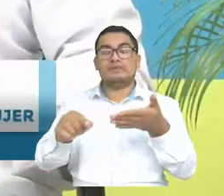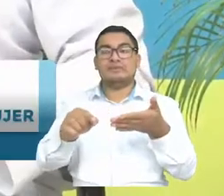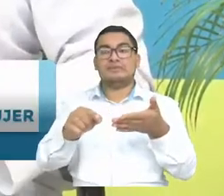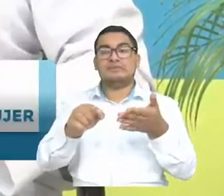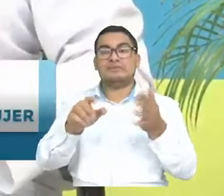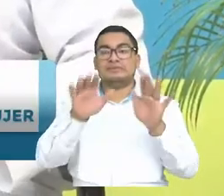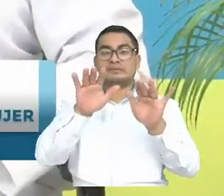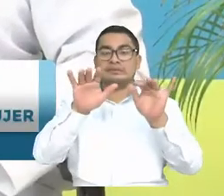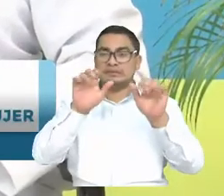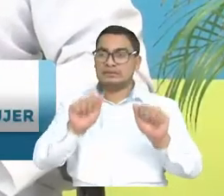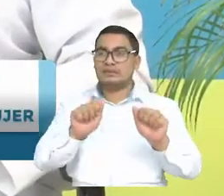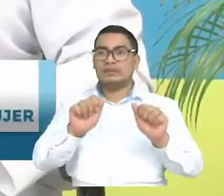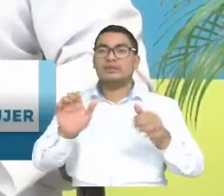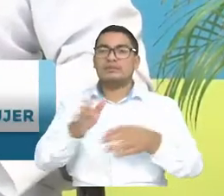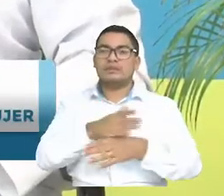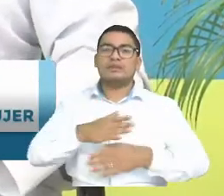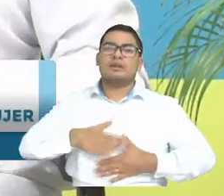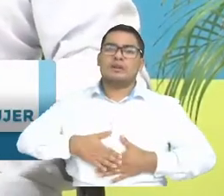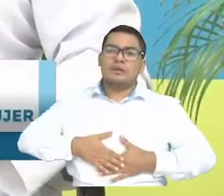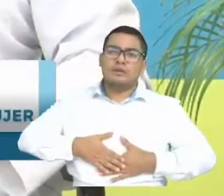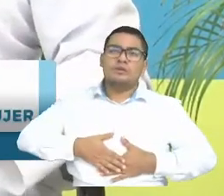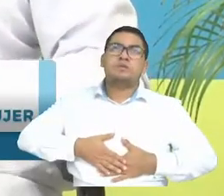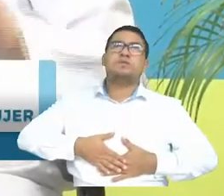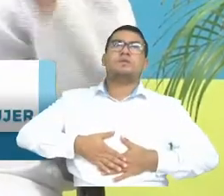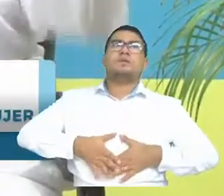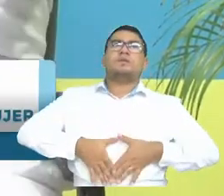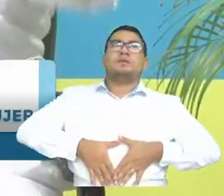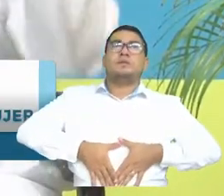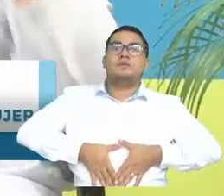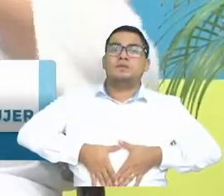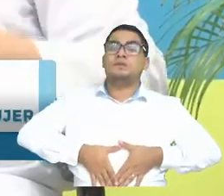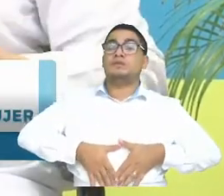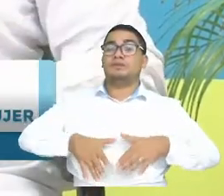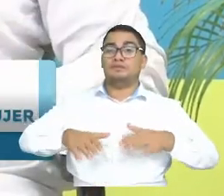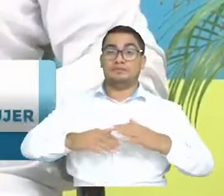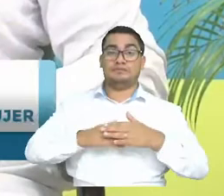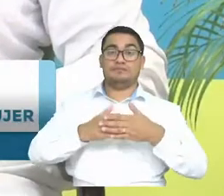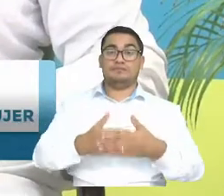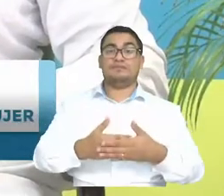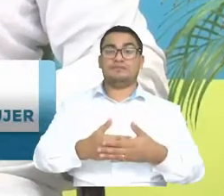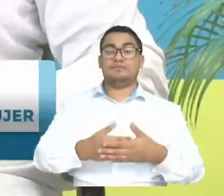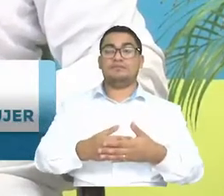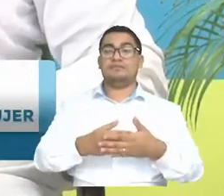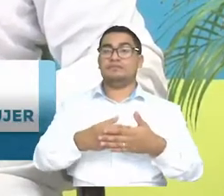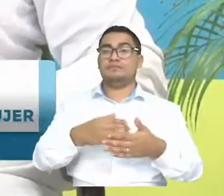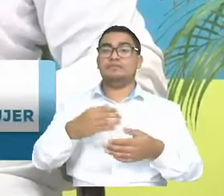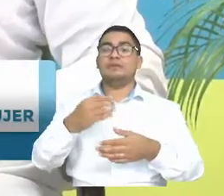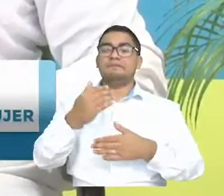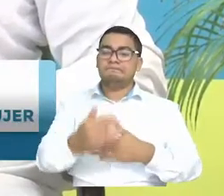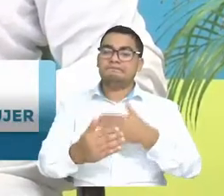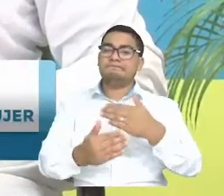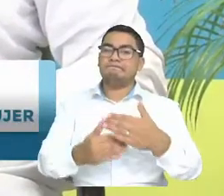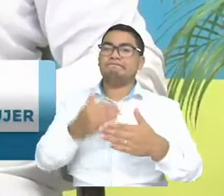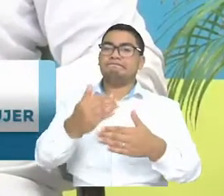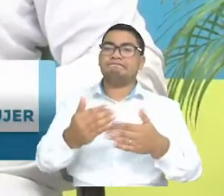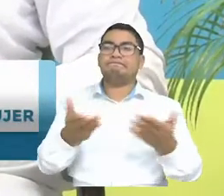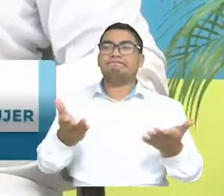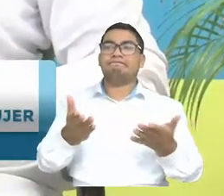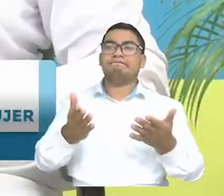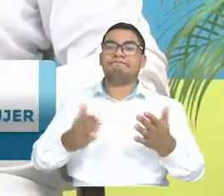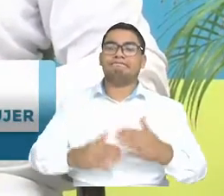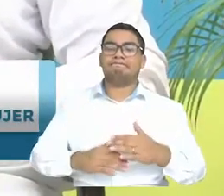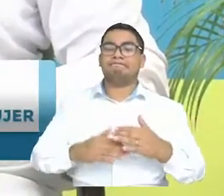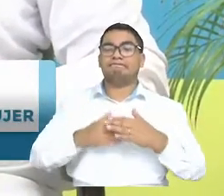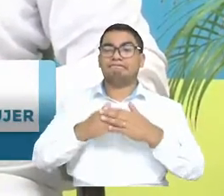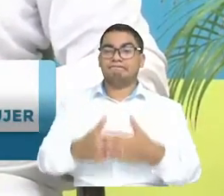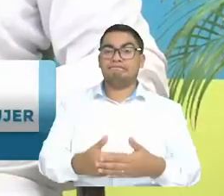está presentando contracciones, ¿verdad? Pero las contracciones durante avanza el embarazo, entonces tienden